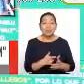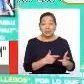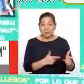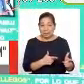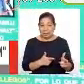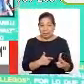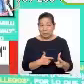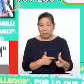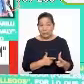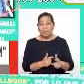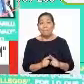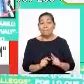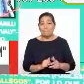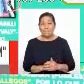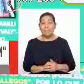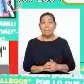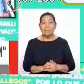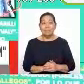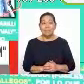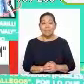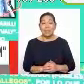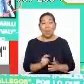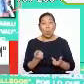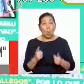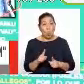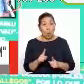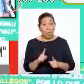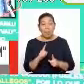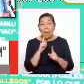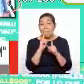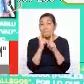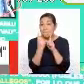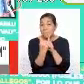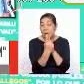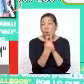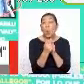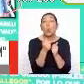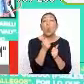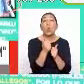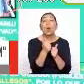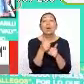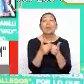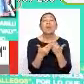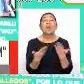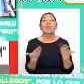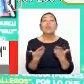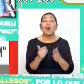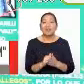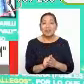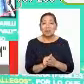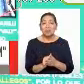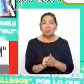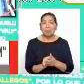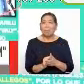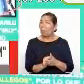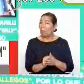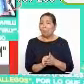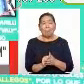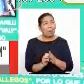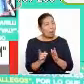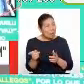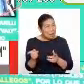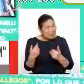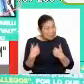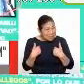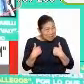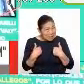de fuego de largo alcance, que al momento de interrogarle se le dijo cuál era la procedencia, y este señor no tiene licencia para